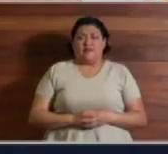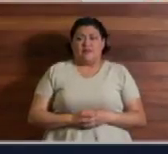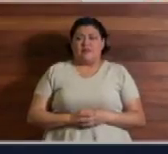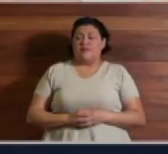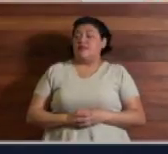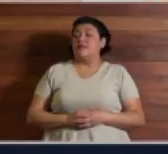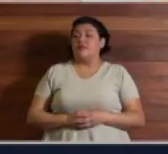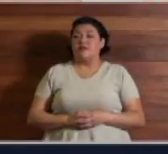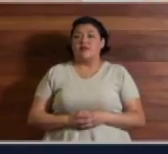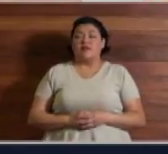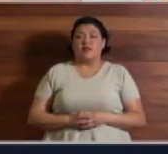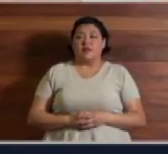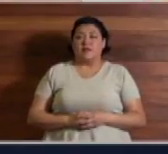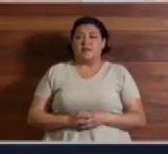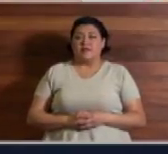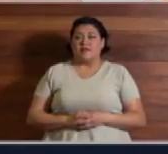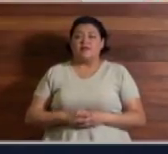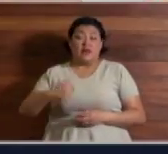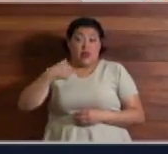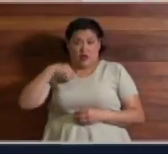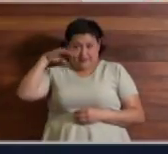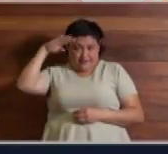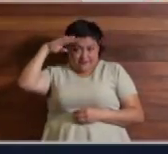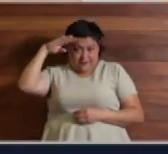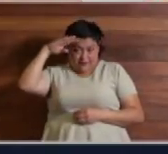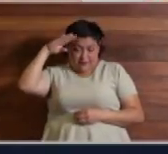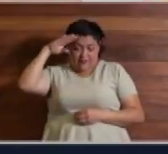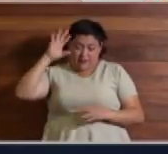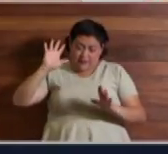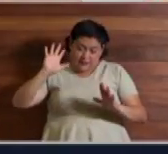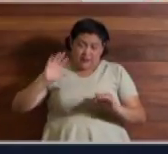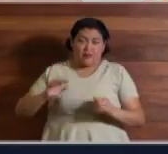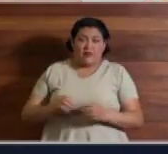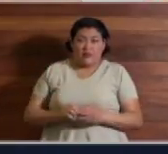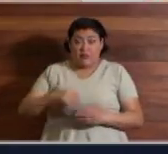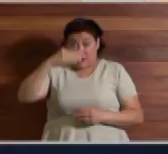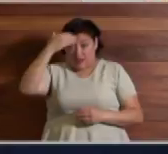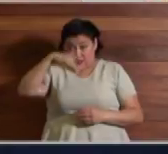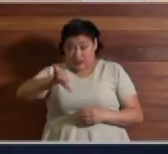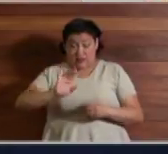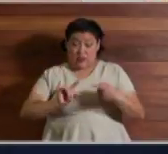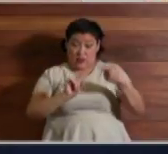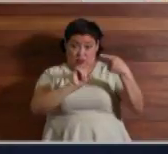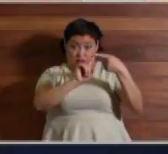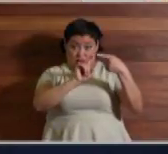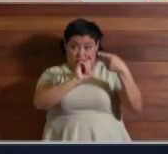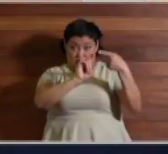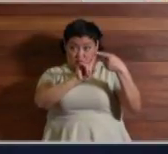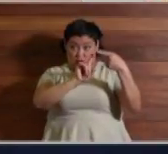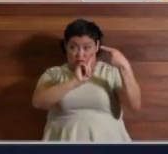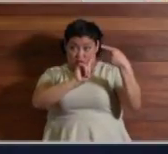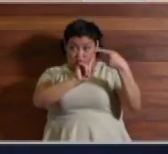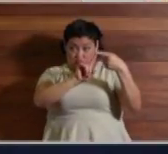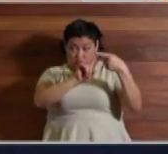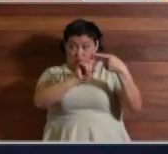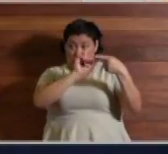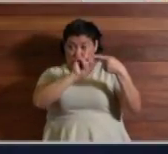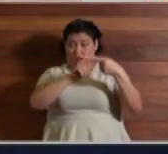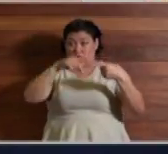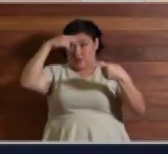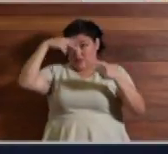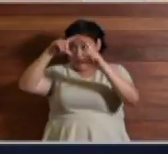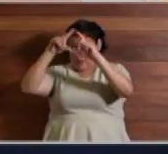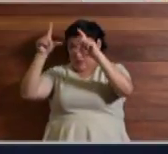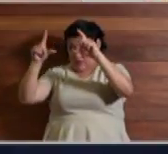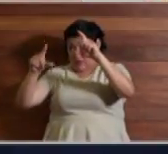Yo parto que la idea, la percepción de que el gran mandato civilizatorio de nuestro país